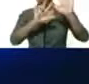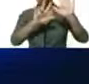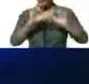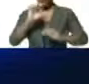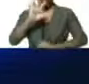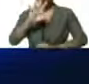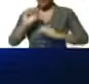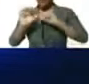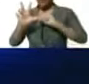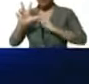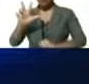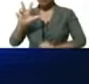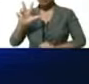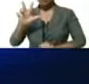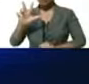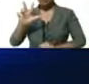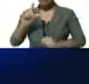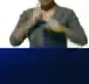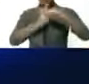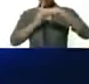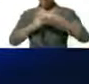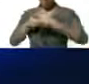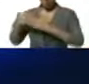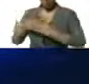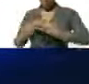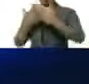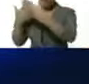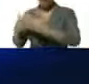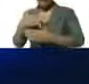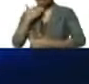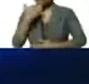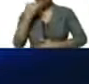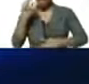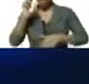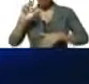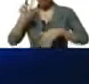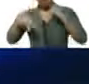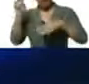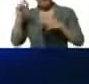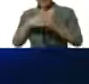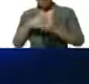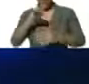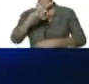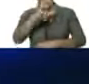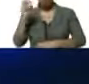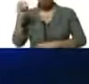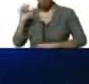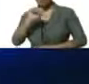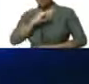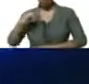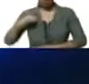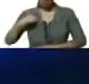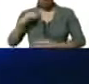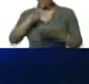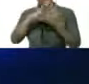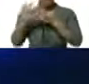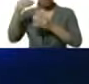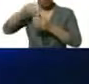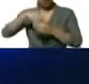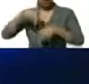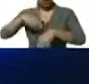49.853. Se ha sumado los estudiantes, casi 12.400 más personal de Barrio Adentro. Tenemos en este